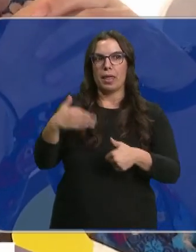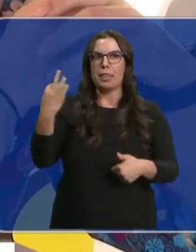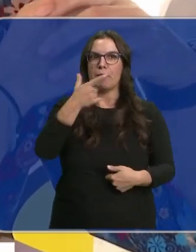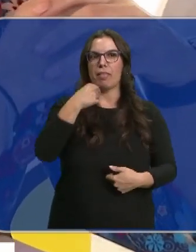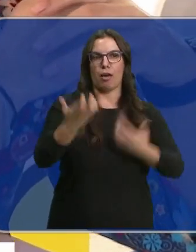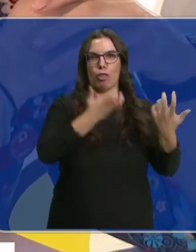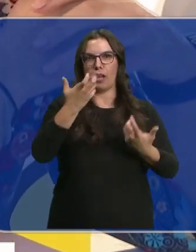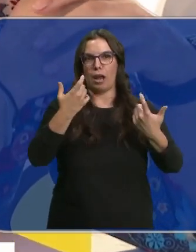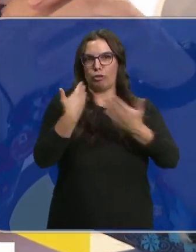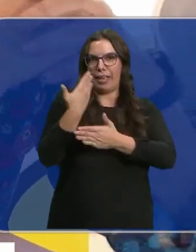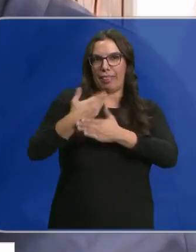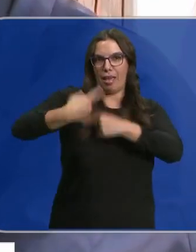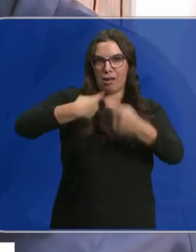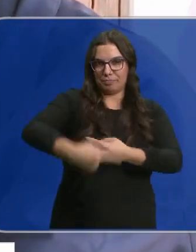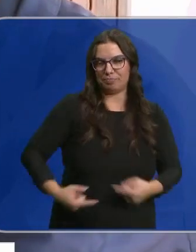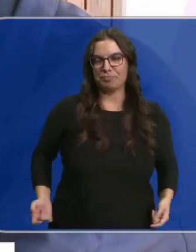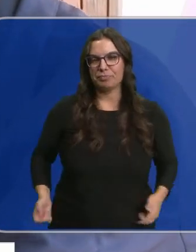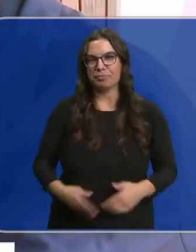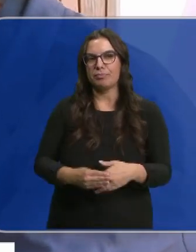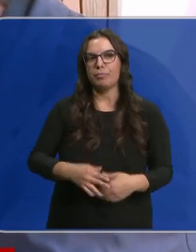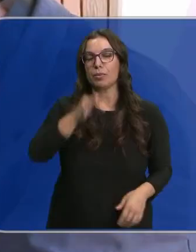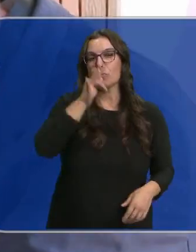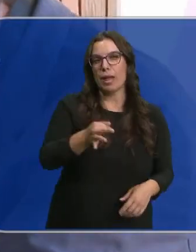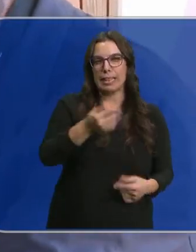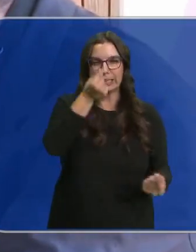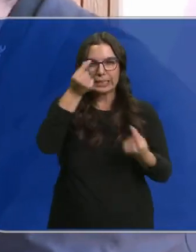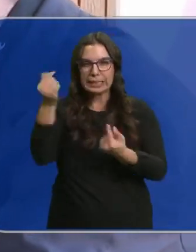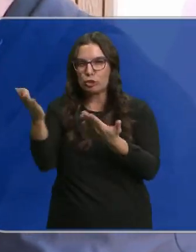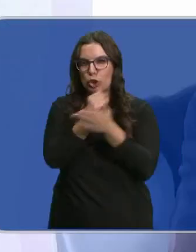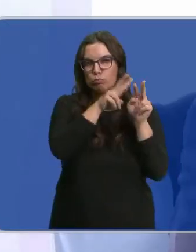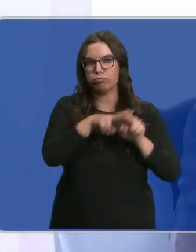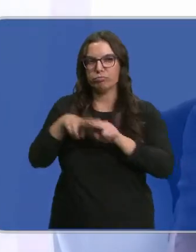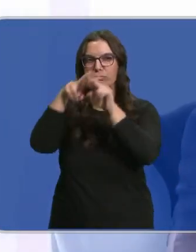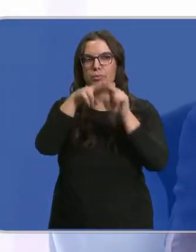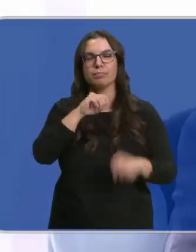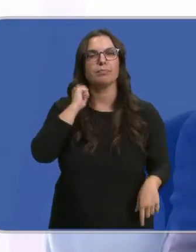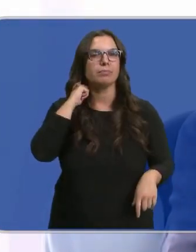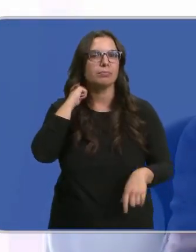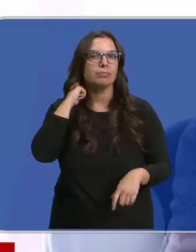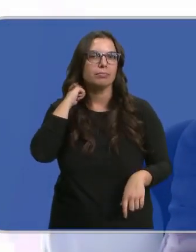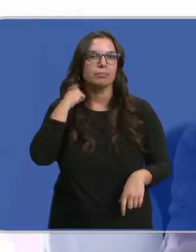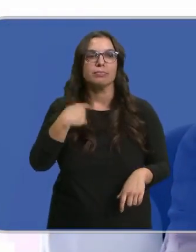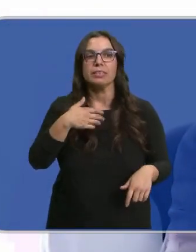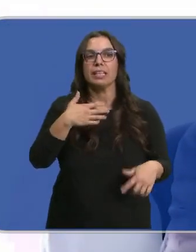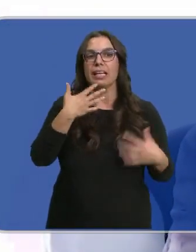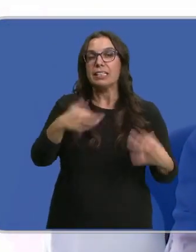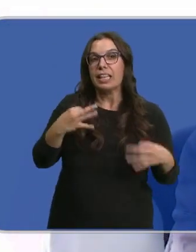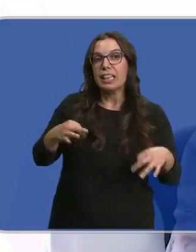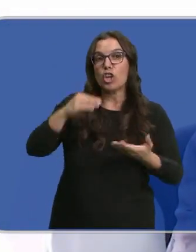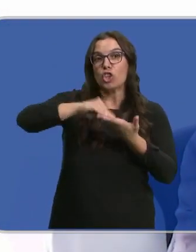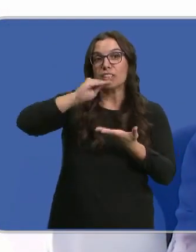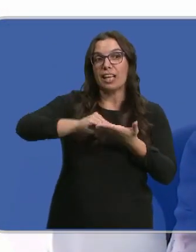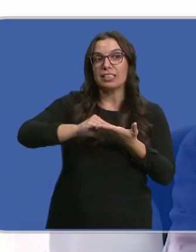fácil también que lo puedas llevar a cabo y que la gente no espere. El jurado mide hasta el más mínimo detalle. Fallan en lo más sencillo, que es la